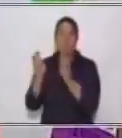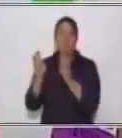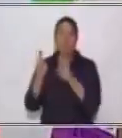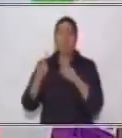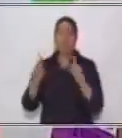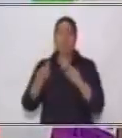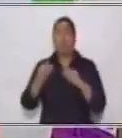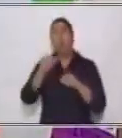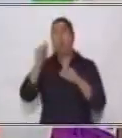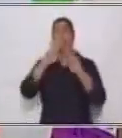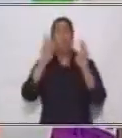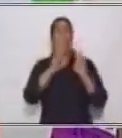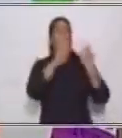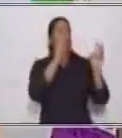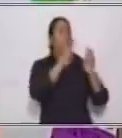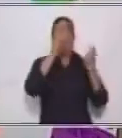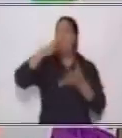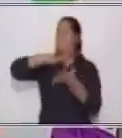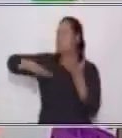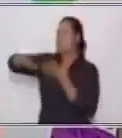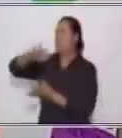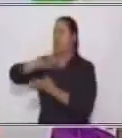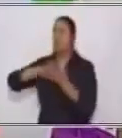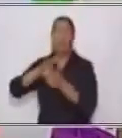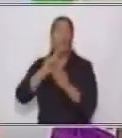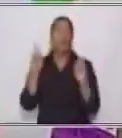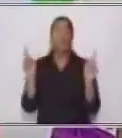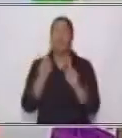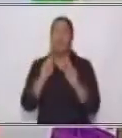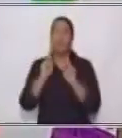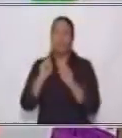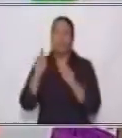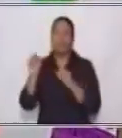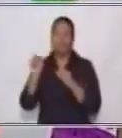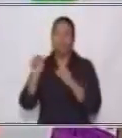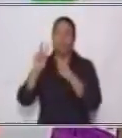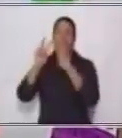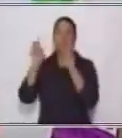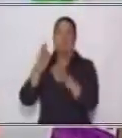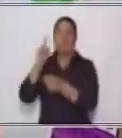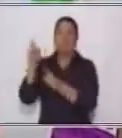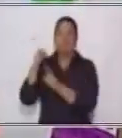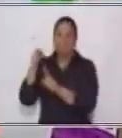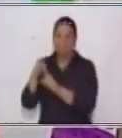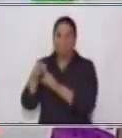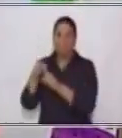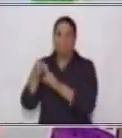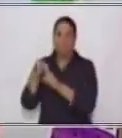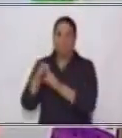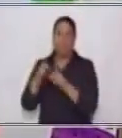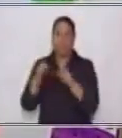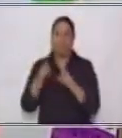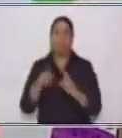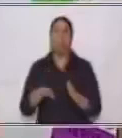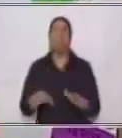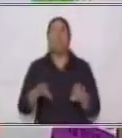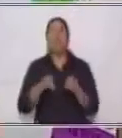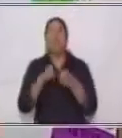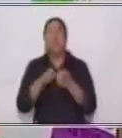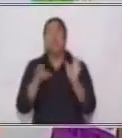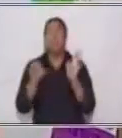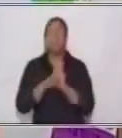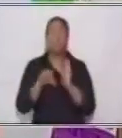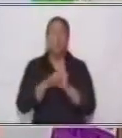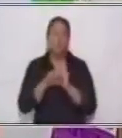comparaciones, pero no vamos a desarrollar toda nuestra exposición acerca de la Tierra, porque entonces, ¿dónde queda el tema que realmente